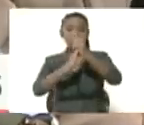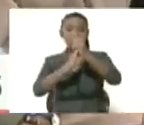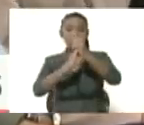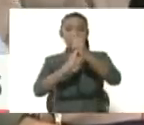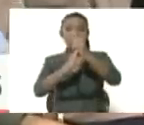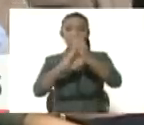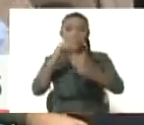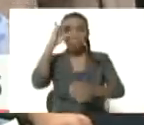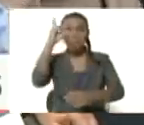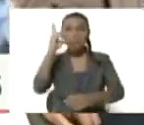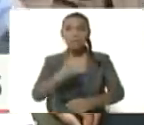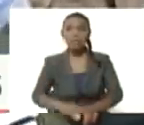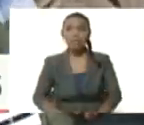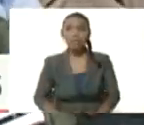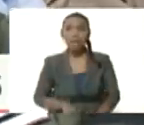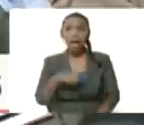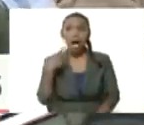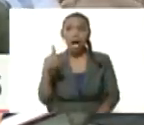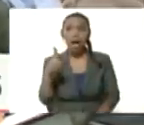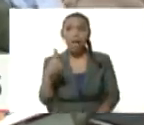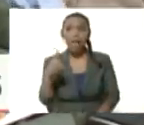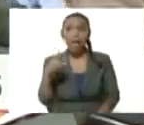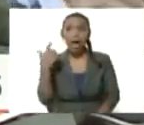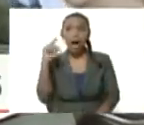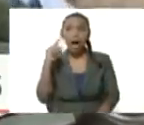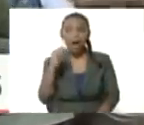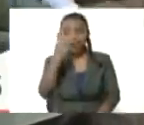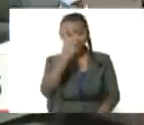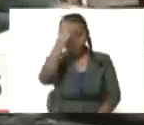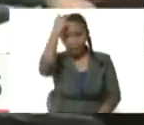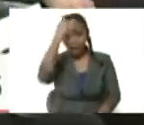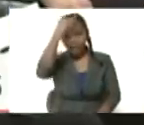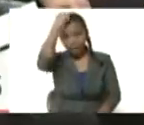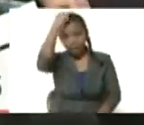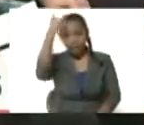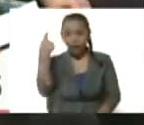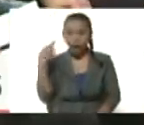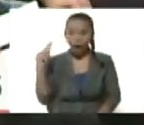Ahí está el califa Tareq al-Aysami.